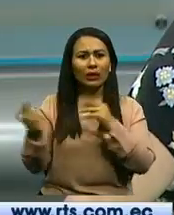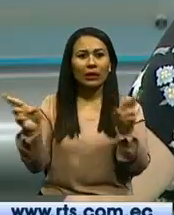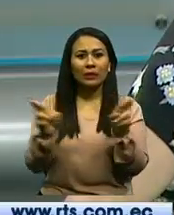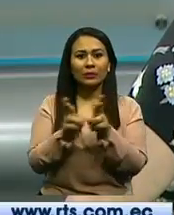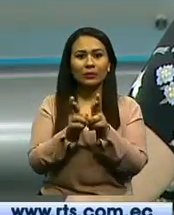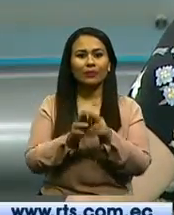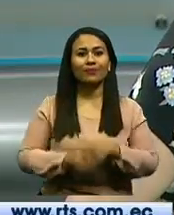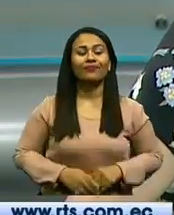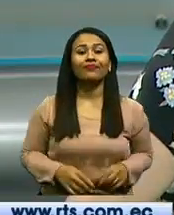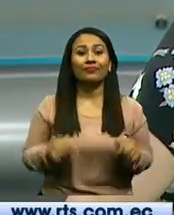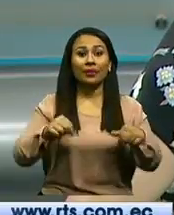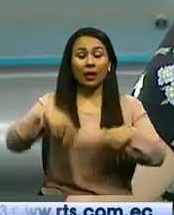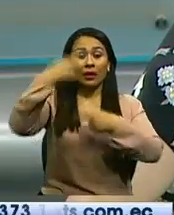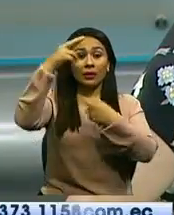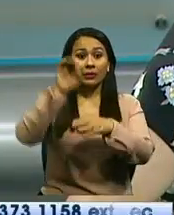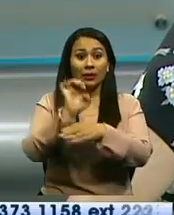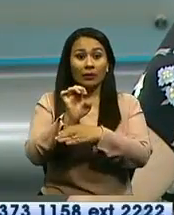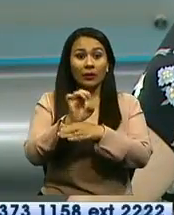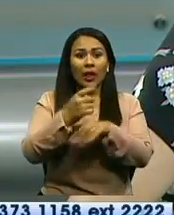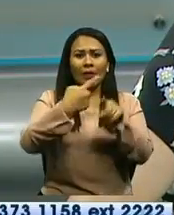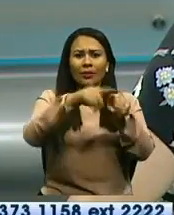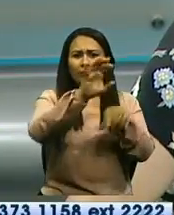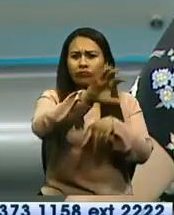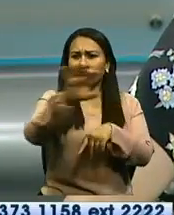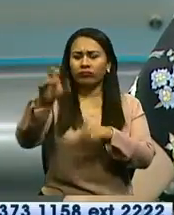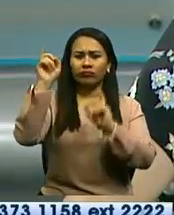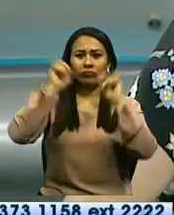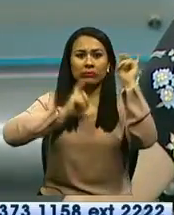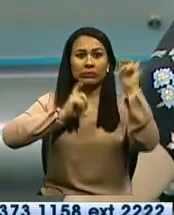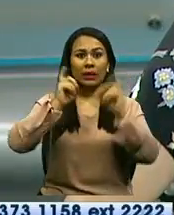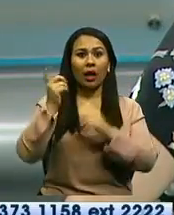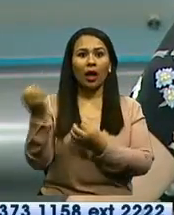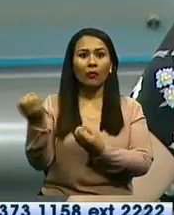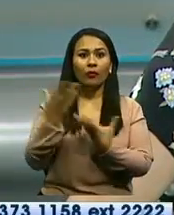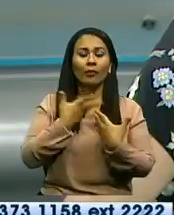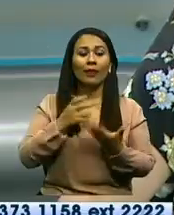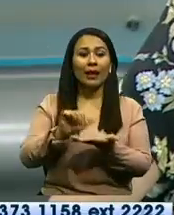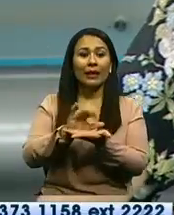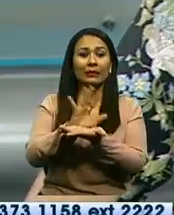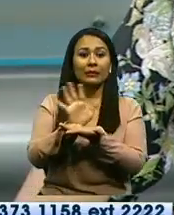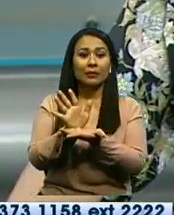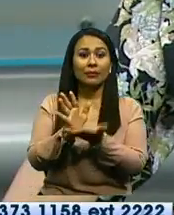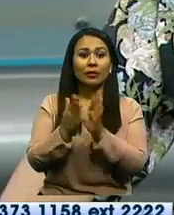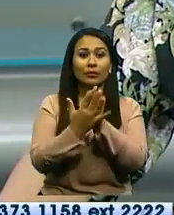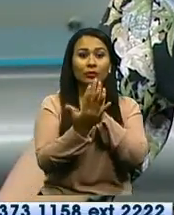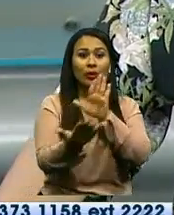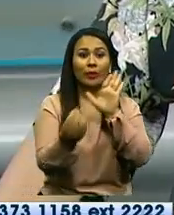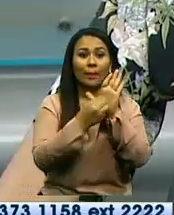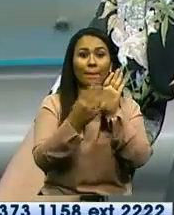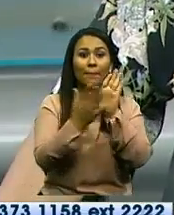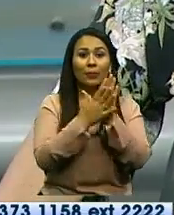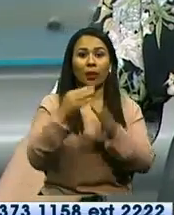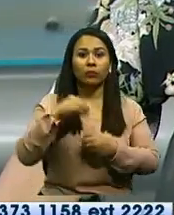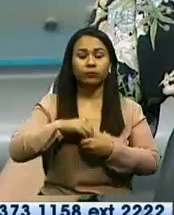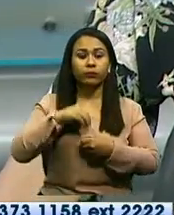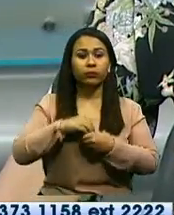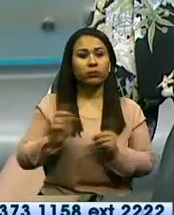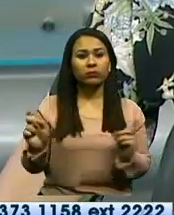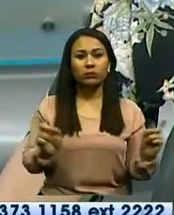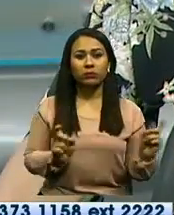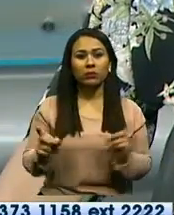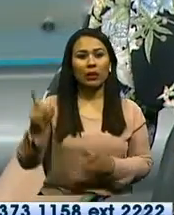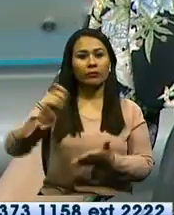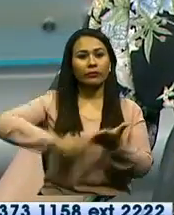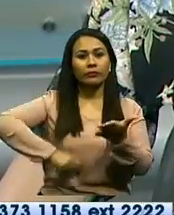Y de regreso al ámbito nacional, diversas reacciones se generaron en la Asamblea Nacional ante el decreto de austeridad firmado por el presidente